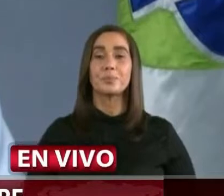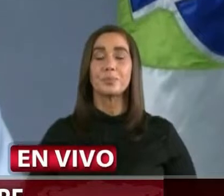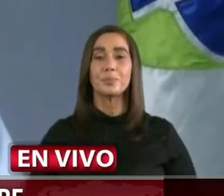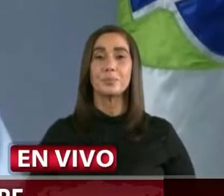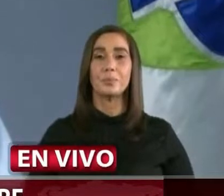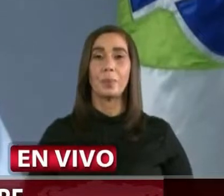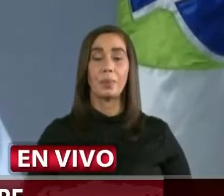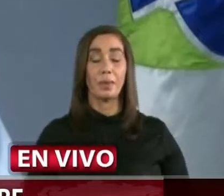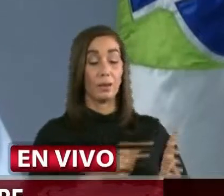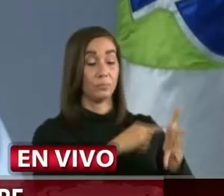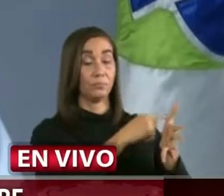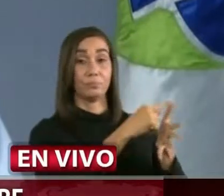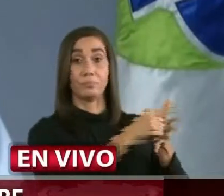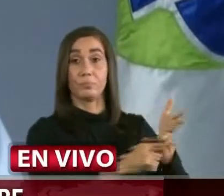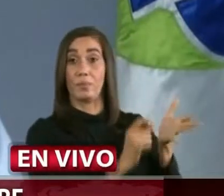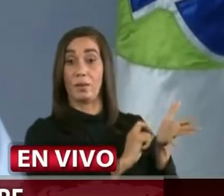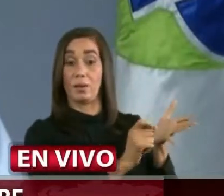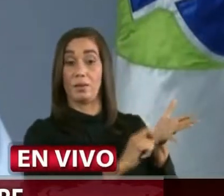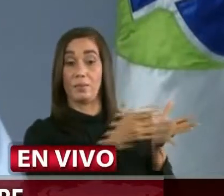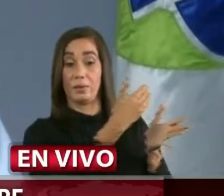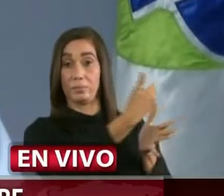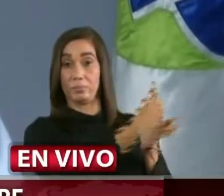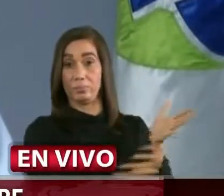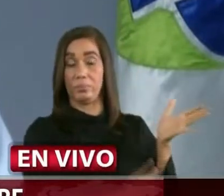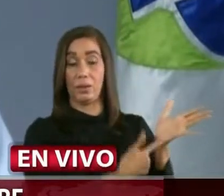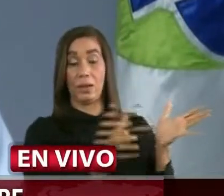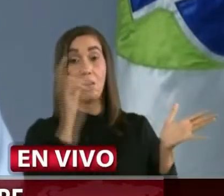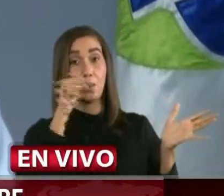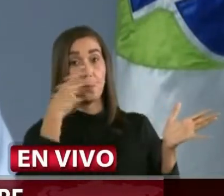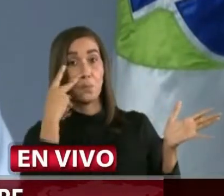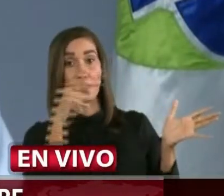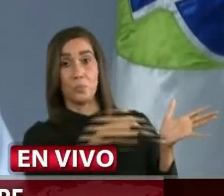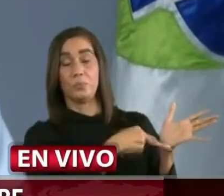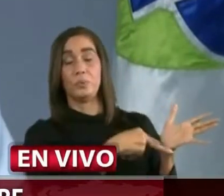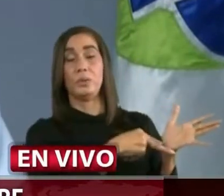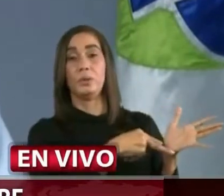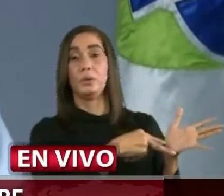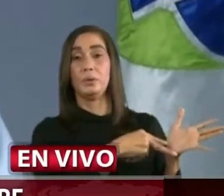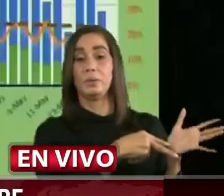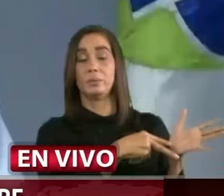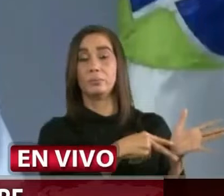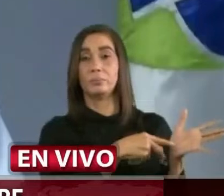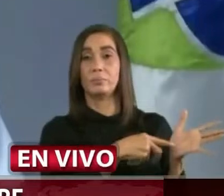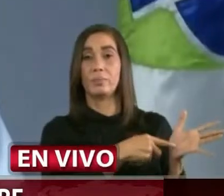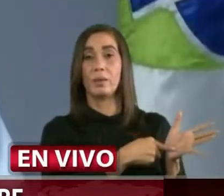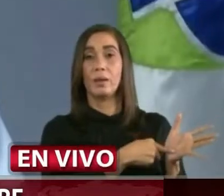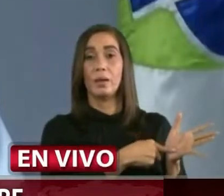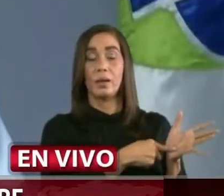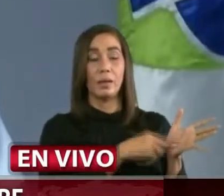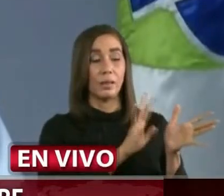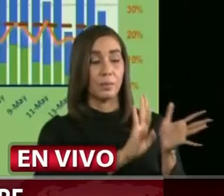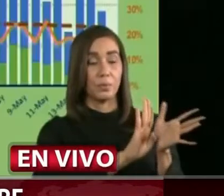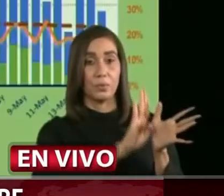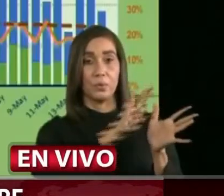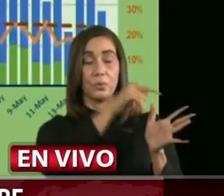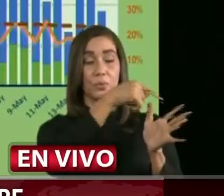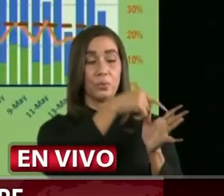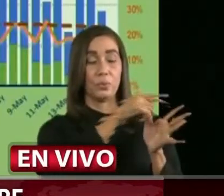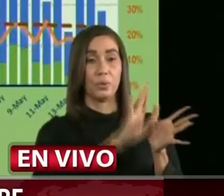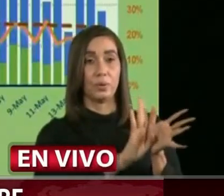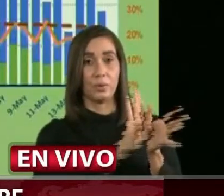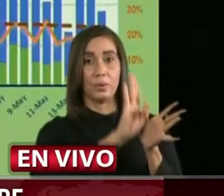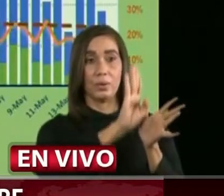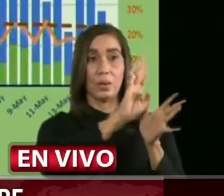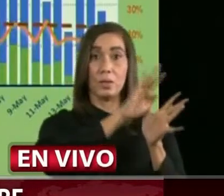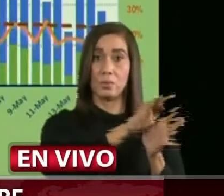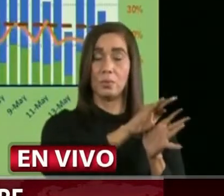La gráfica que se puede ver en el boletín epidemiológico, se ha producido este pico en el ascenso debido